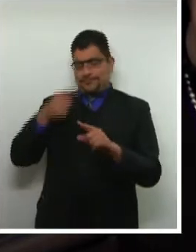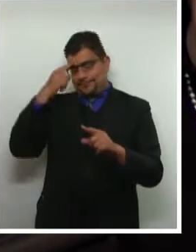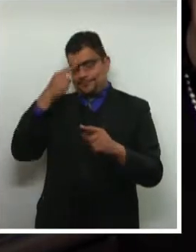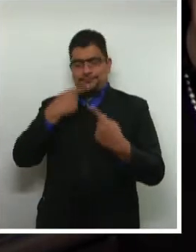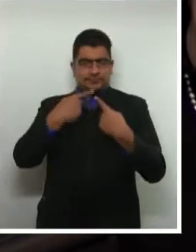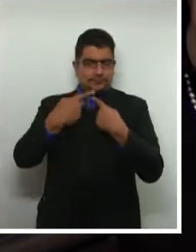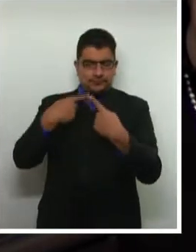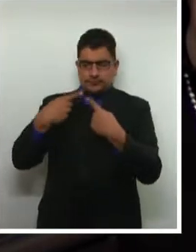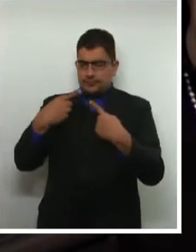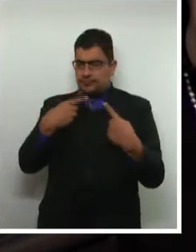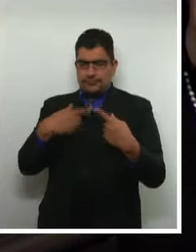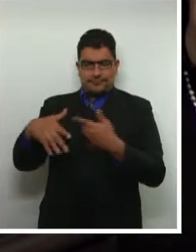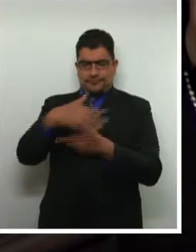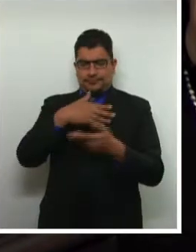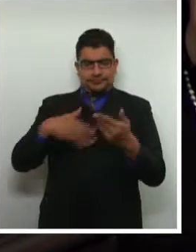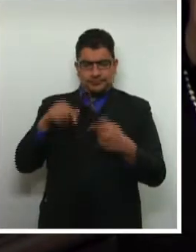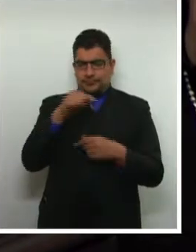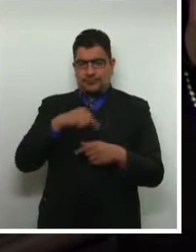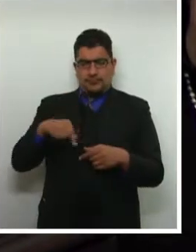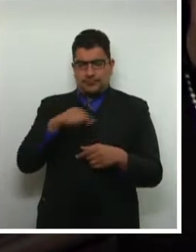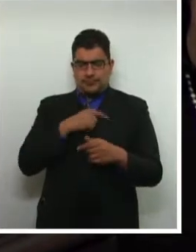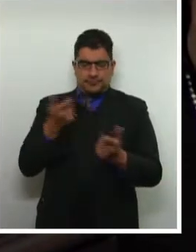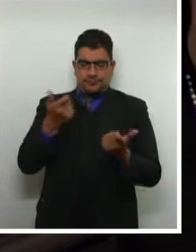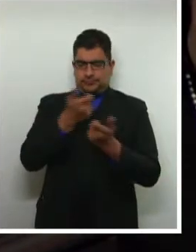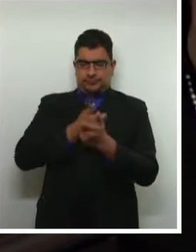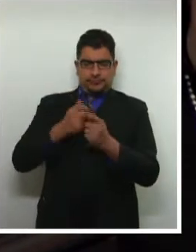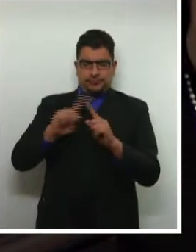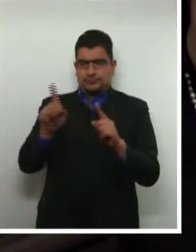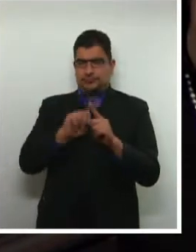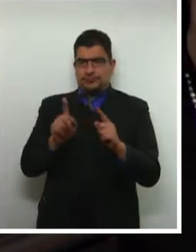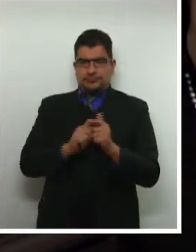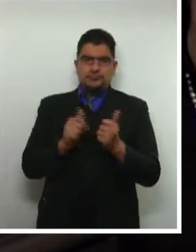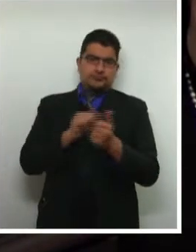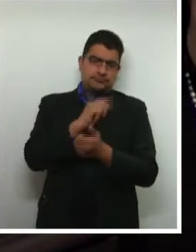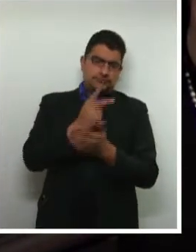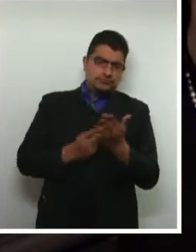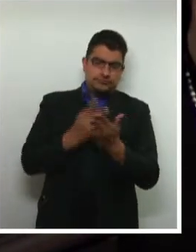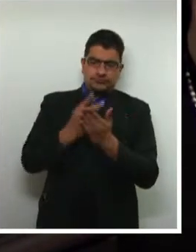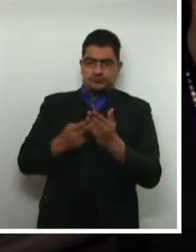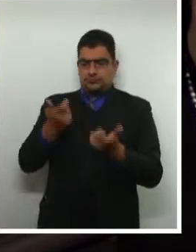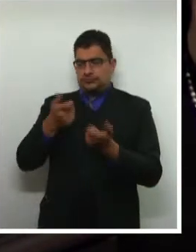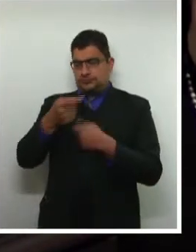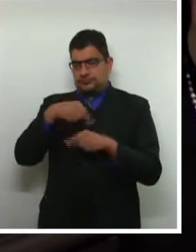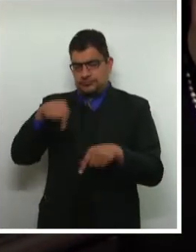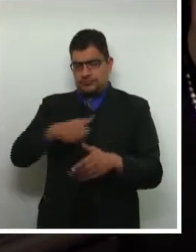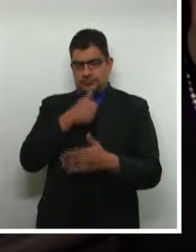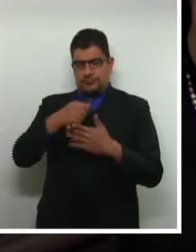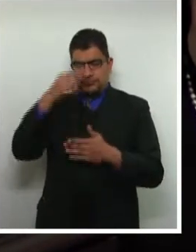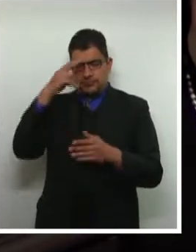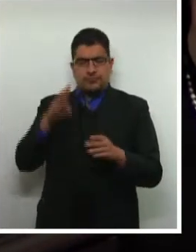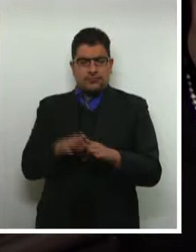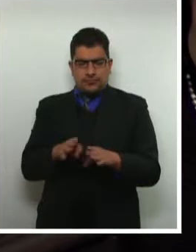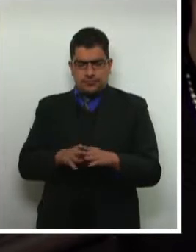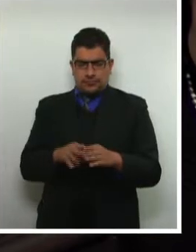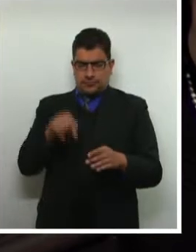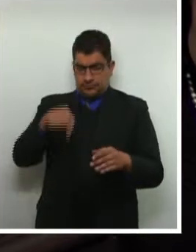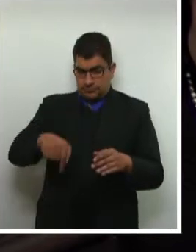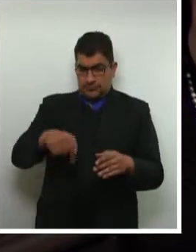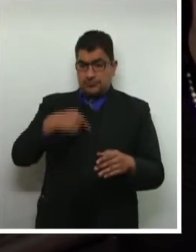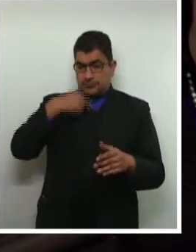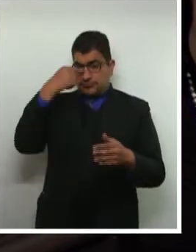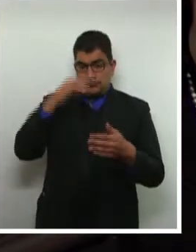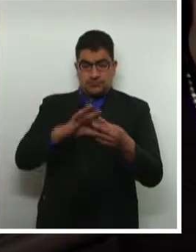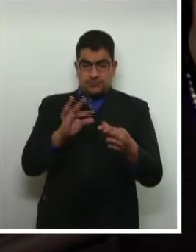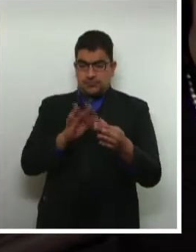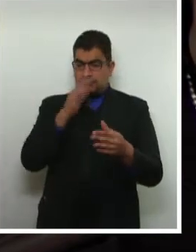discusión sobre el presupuesto y sobre los planes económicos de la ciudad. Yo creo que eso no nos